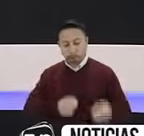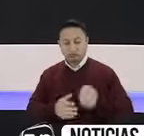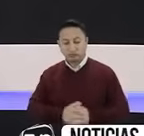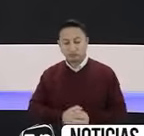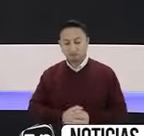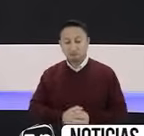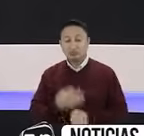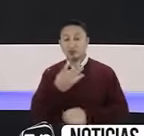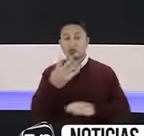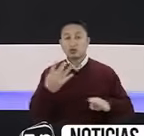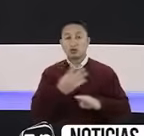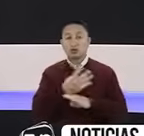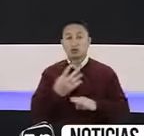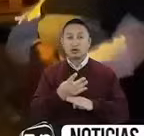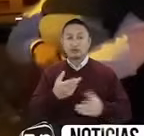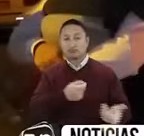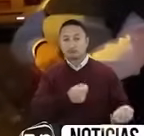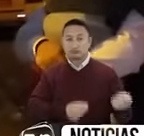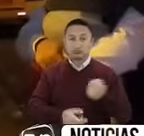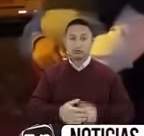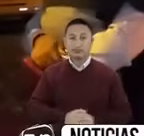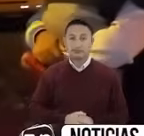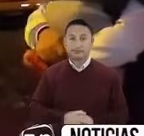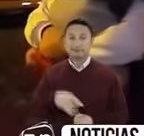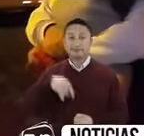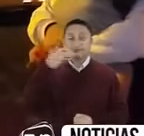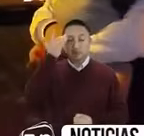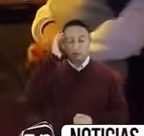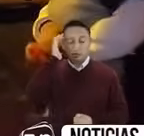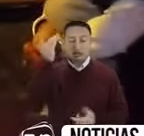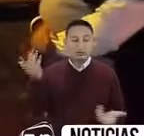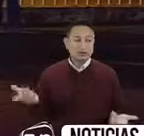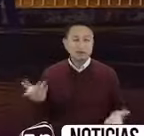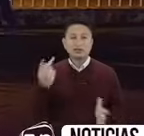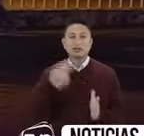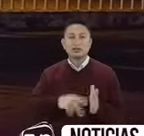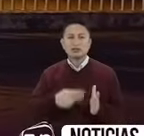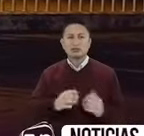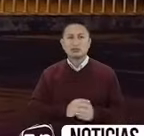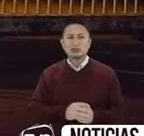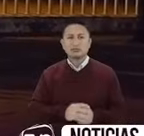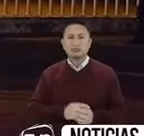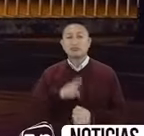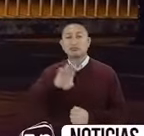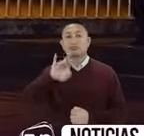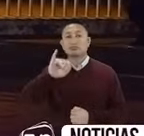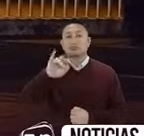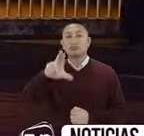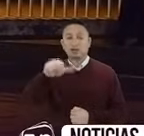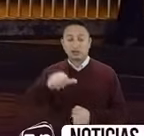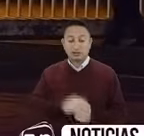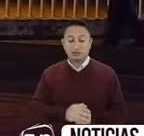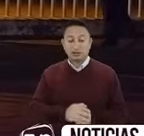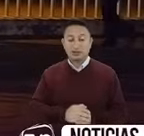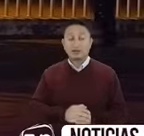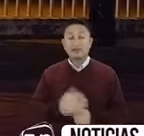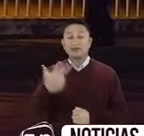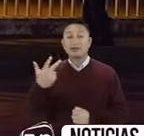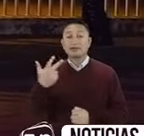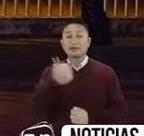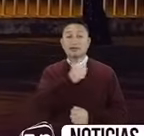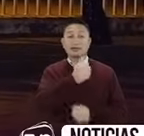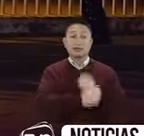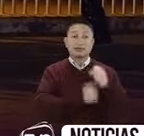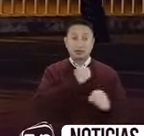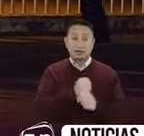horas. La angustia y el dolor de no saber cómo ni dónde estaban Briana y Antonella Campos, de 3 y 10 años, terminó para su familia de